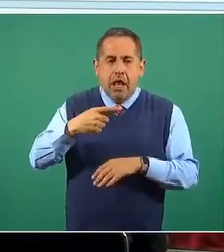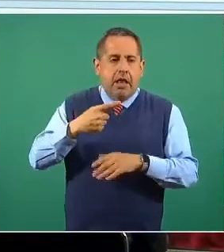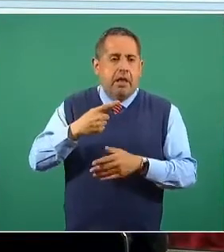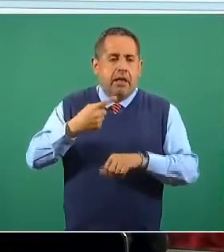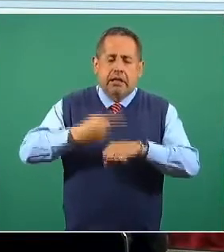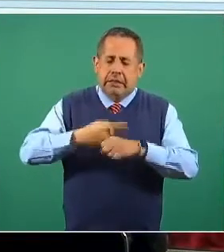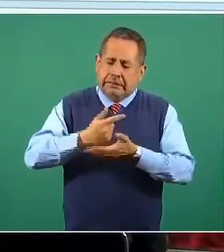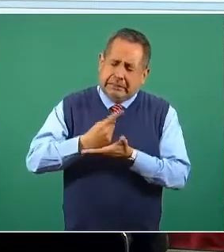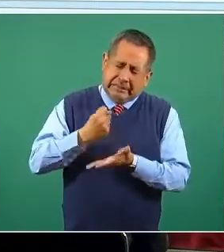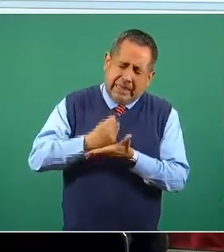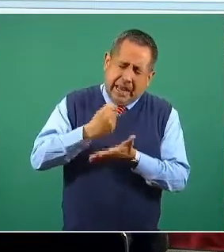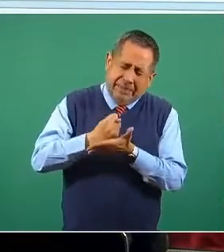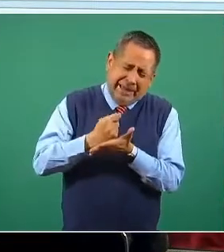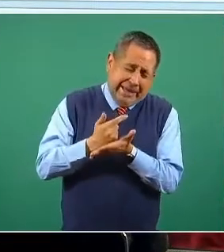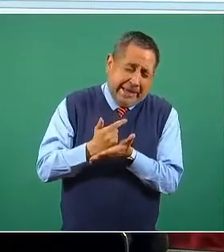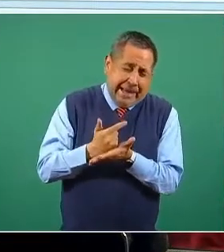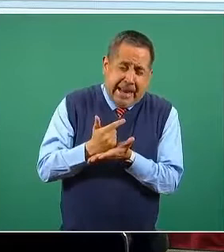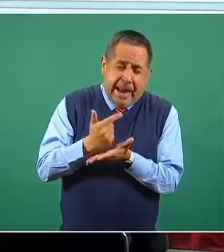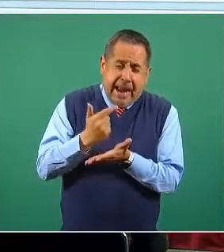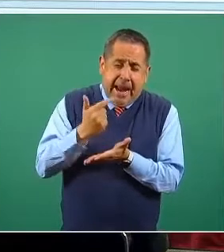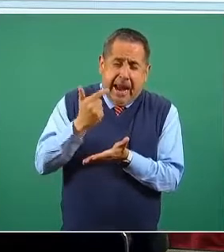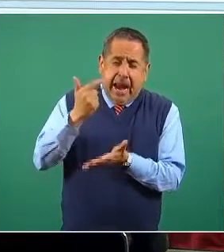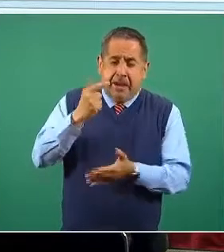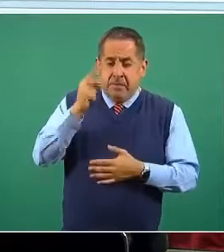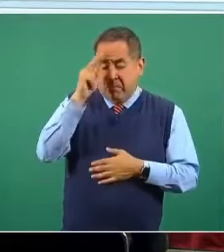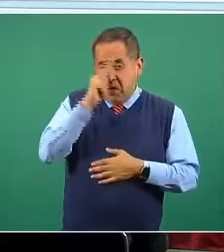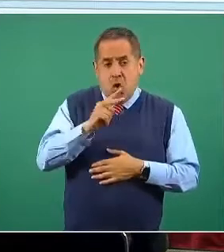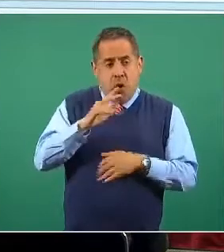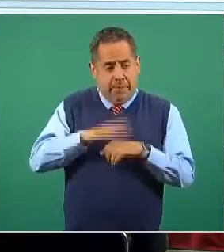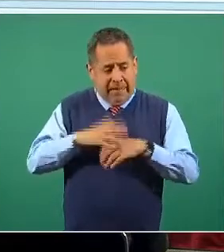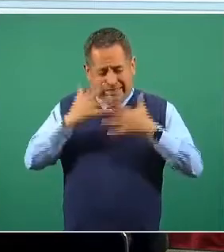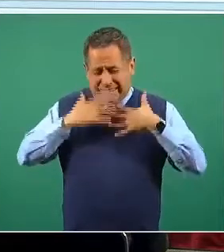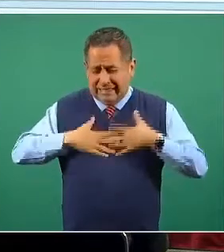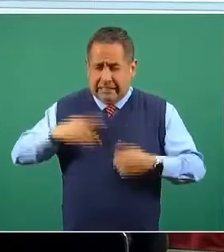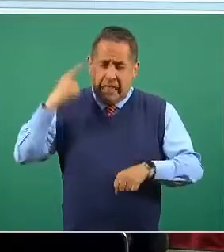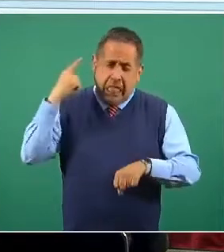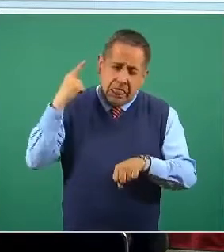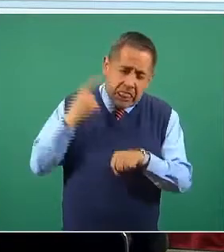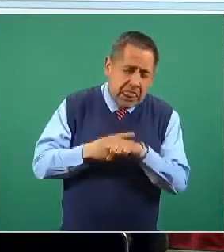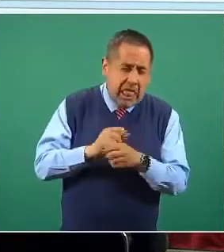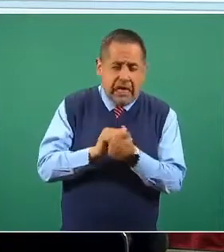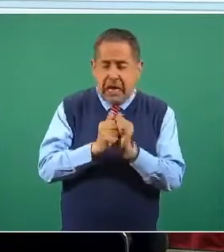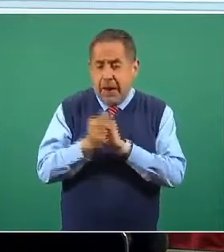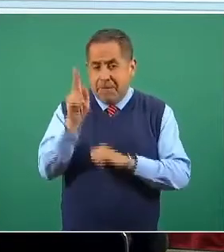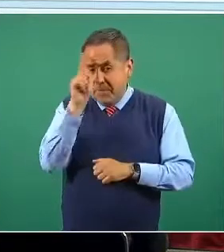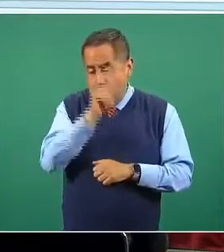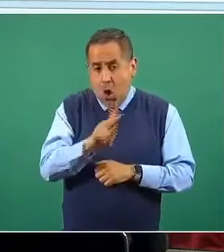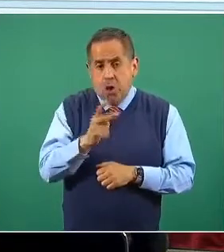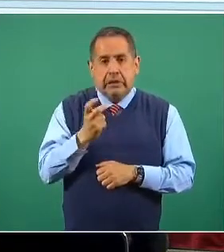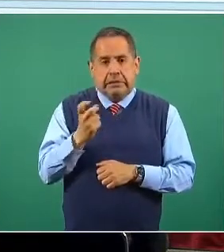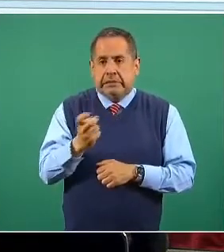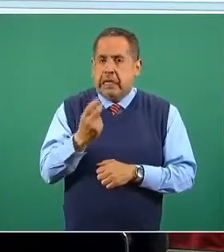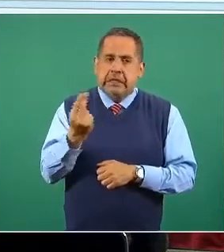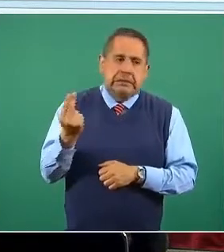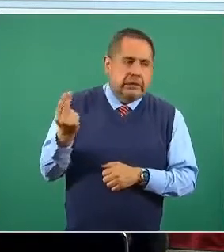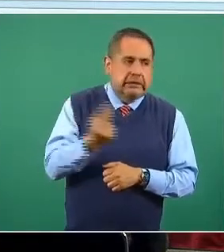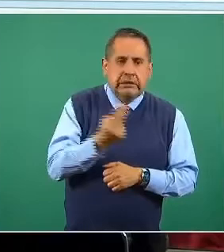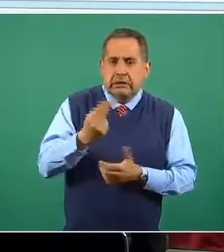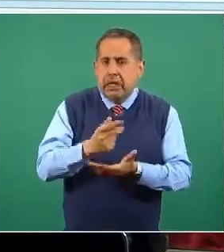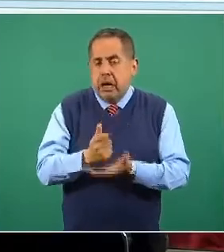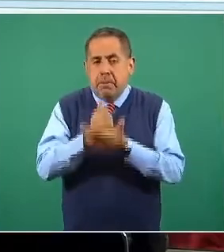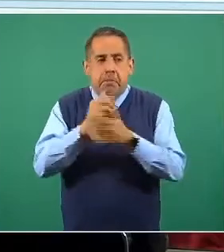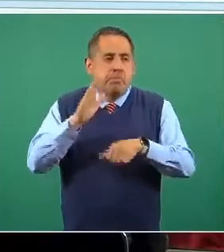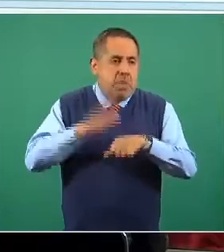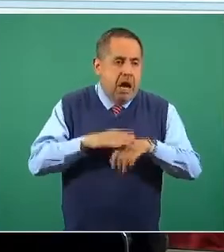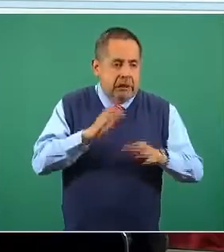pacientes críticos, es decir, aquellos que tienen las mayores complicaciones que da la enfermedad y que por lo tanto necesitan de un